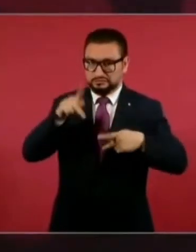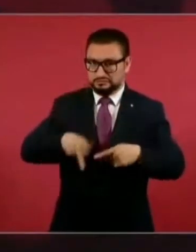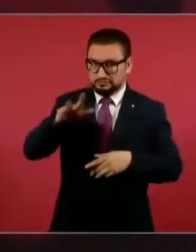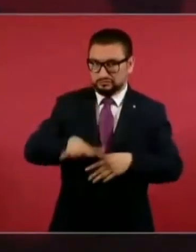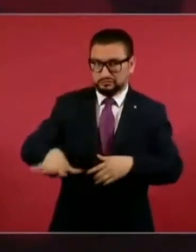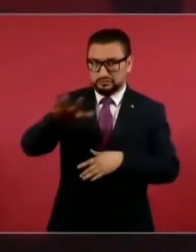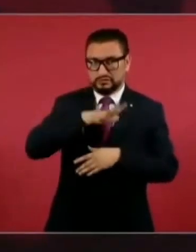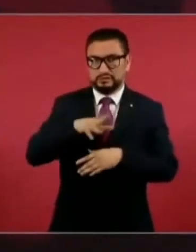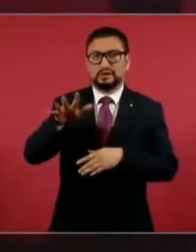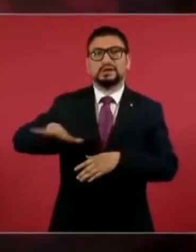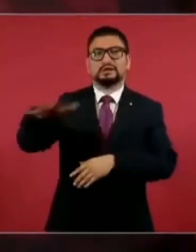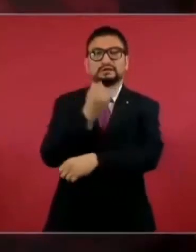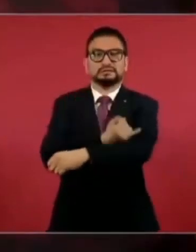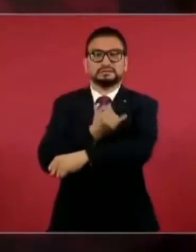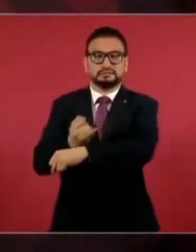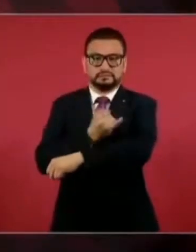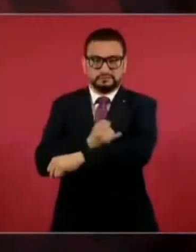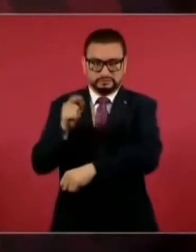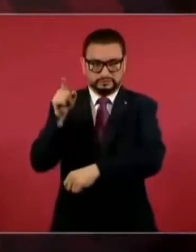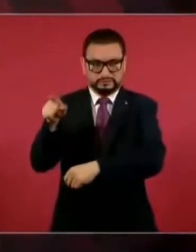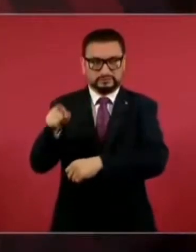de Iztapalapa.